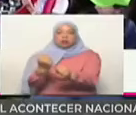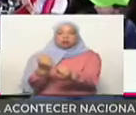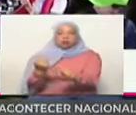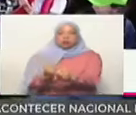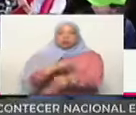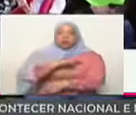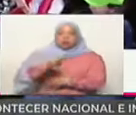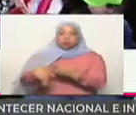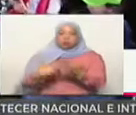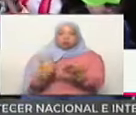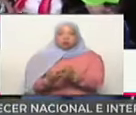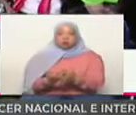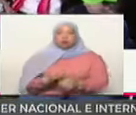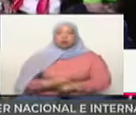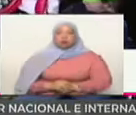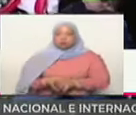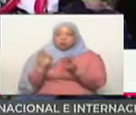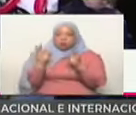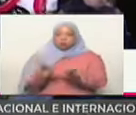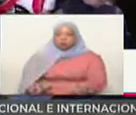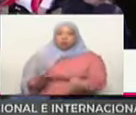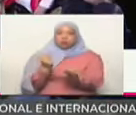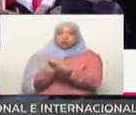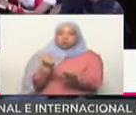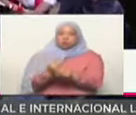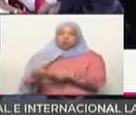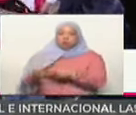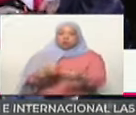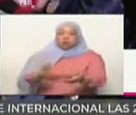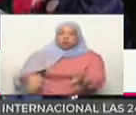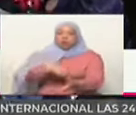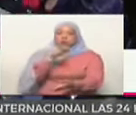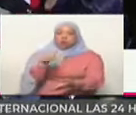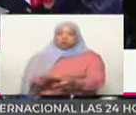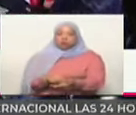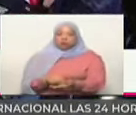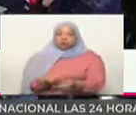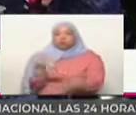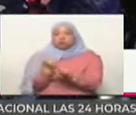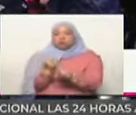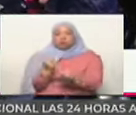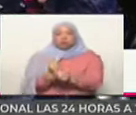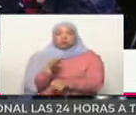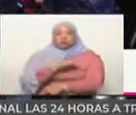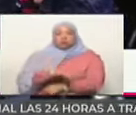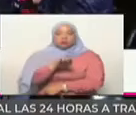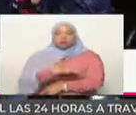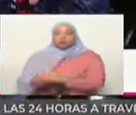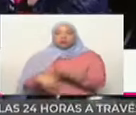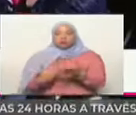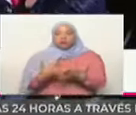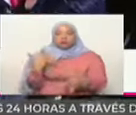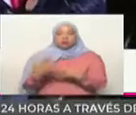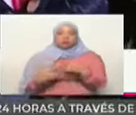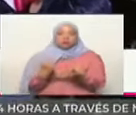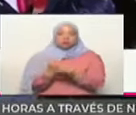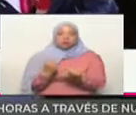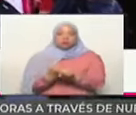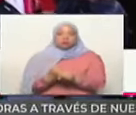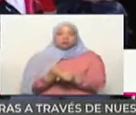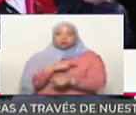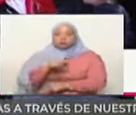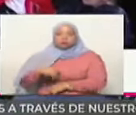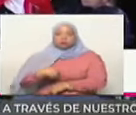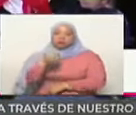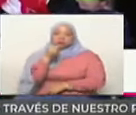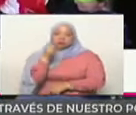nacional. Debe fortalecerse con productos nacionales. Sobre ese tema vamos a hablar en el segmento de economía. Nosotros tenemos